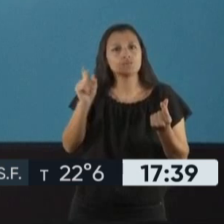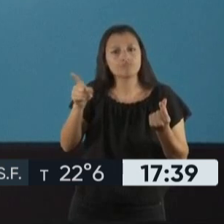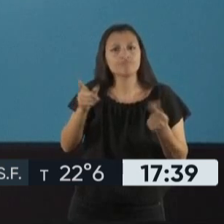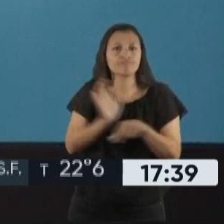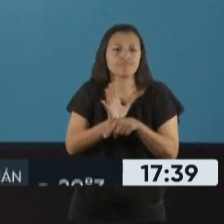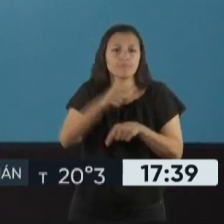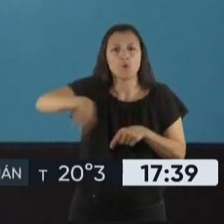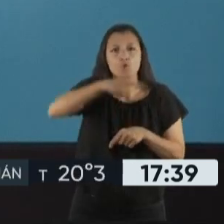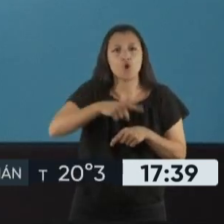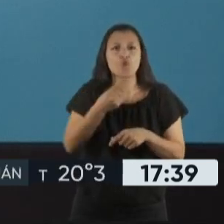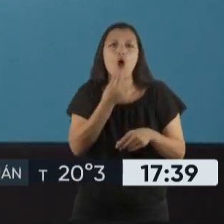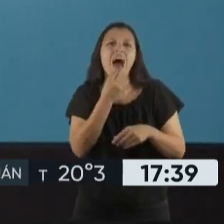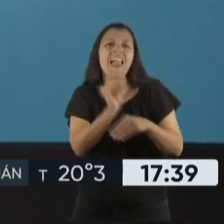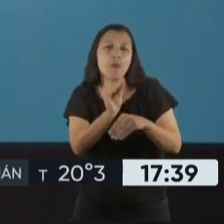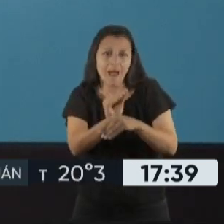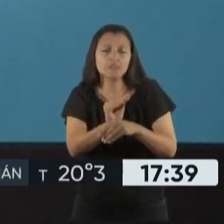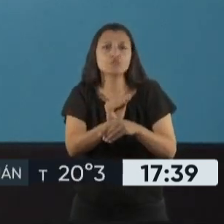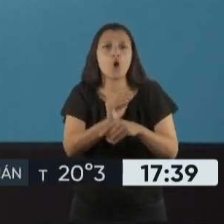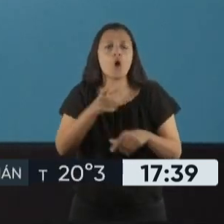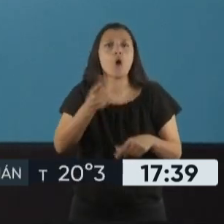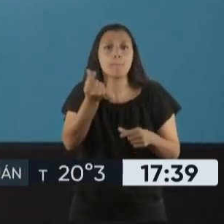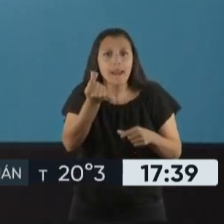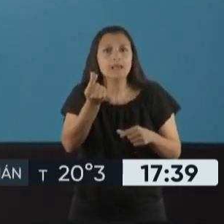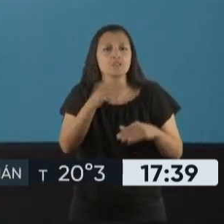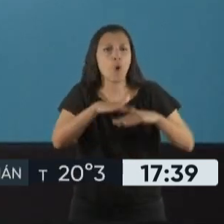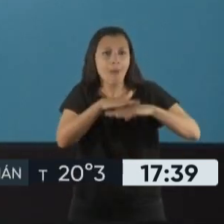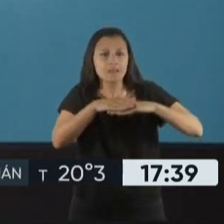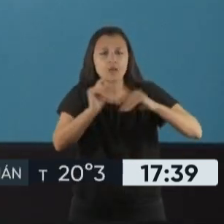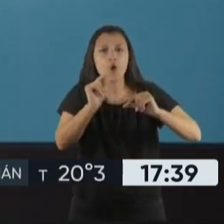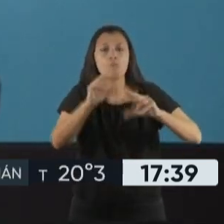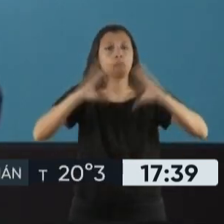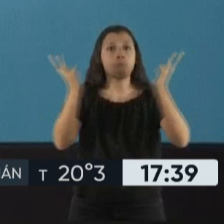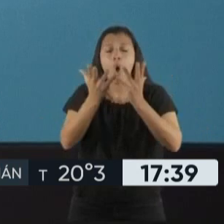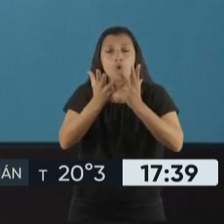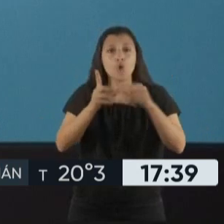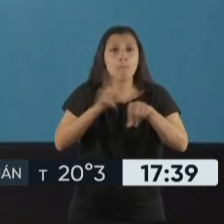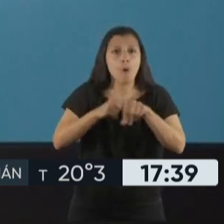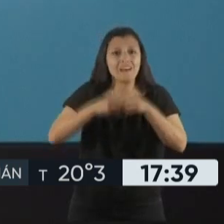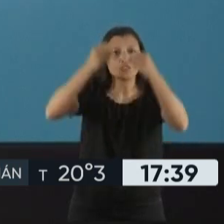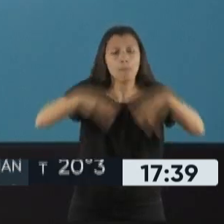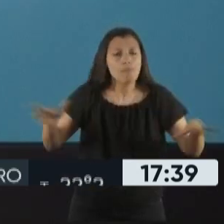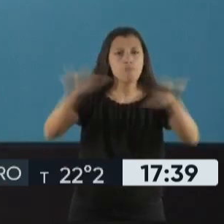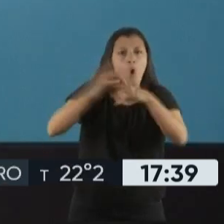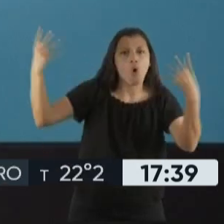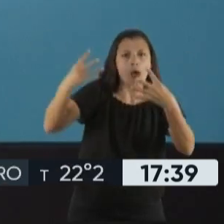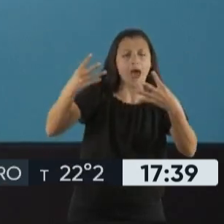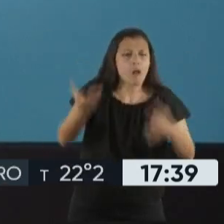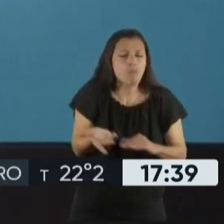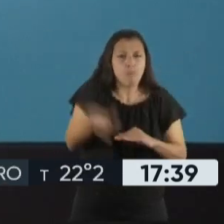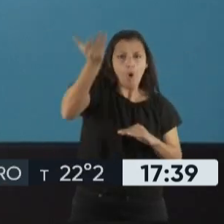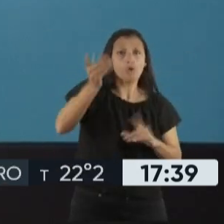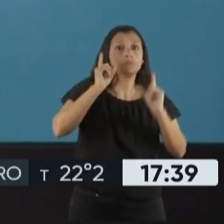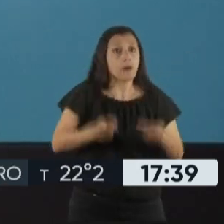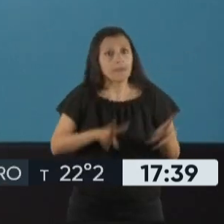nuestra canasta de alimentos han subido muy rápidamente en todo el mundo desde el comienzo de la guerra. También lo mismo ha ocurrido